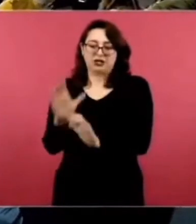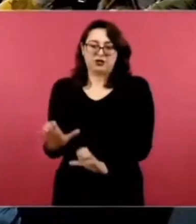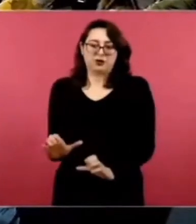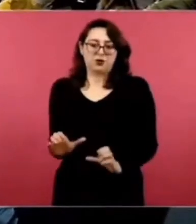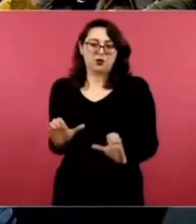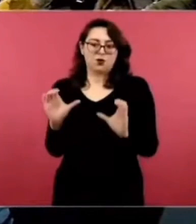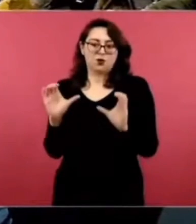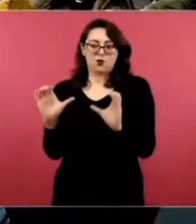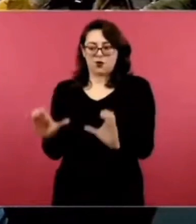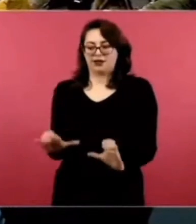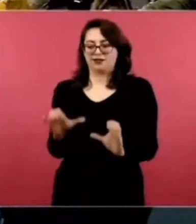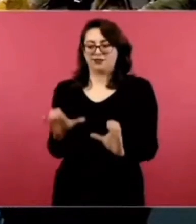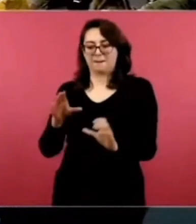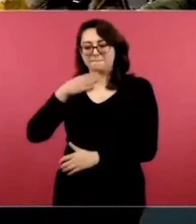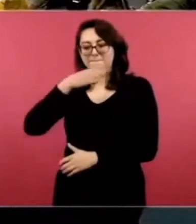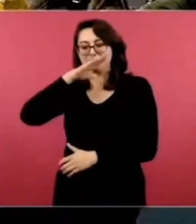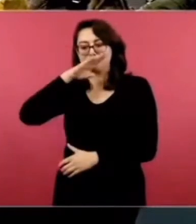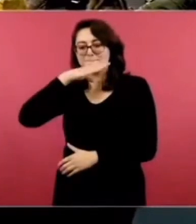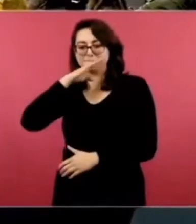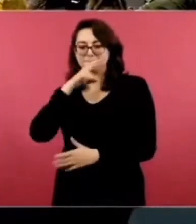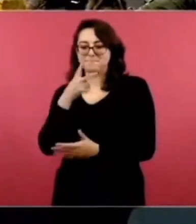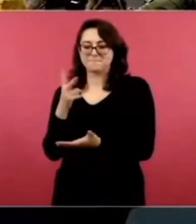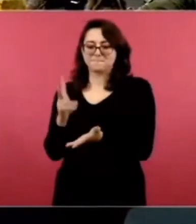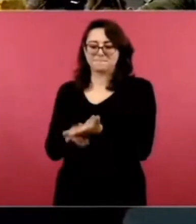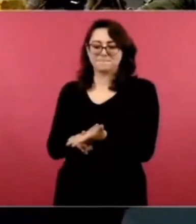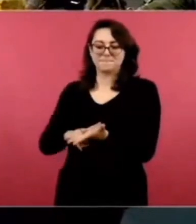esas variedades de maíz